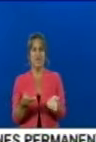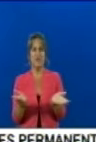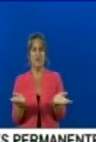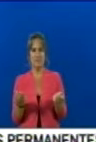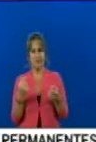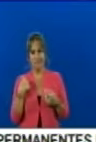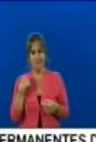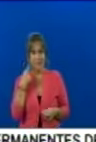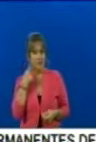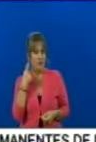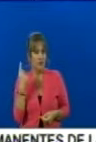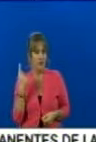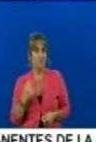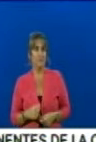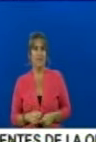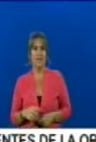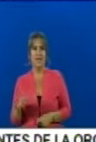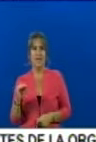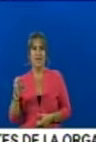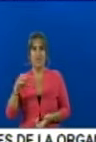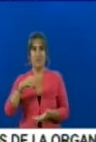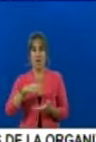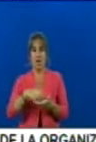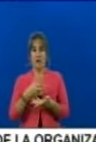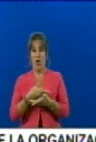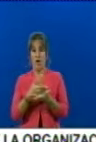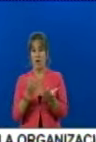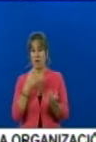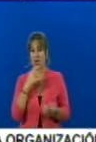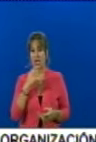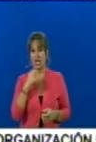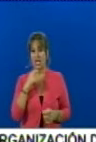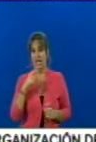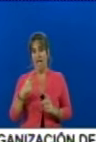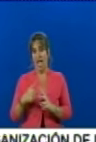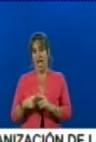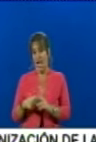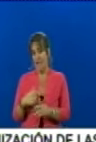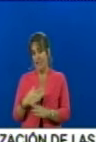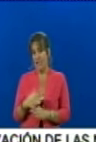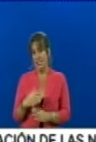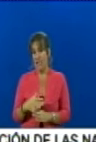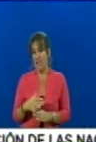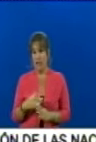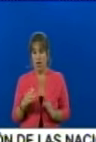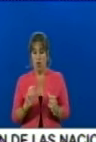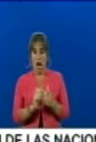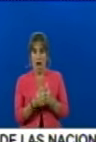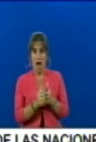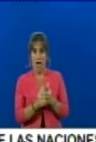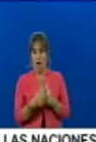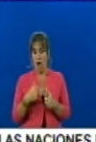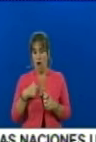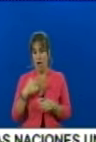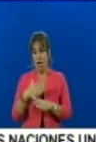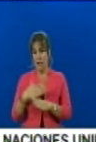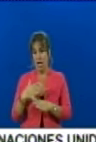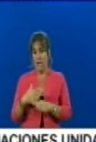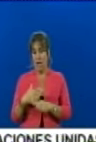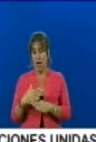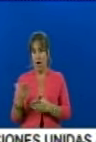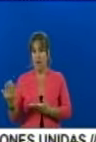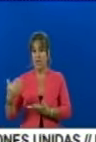Escuchemos. Nos encontramos en la nave de distribución, es decir, en la UB cabecera, Acopio Santiago, en la UB de San